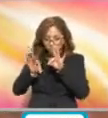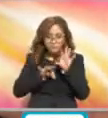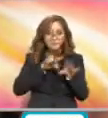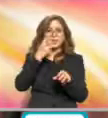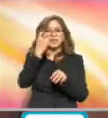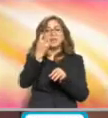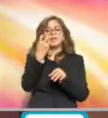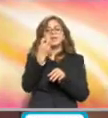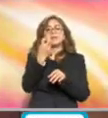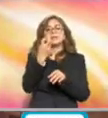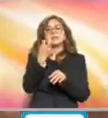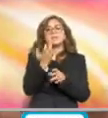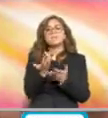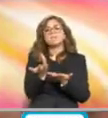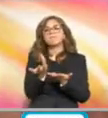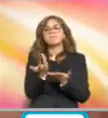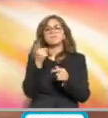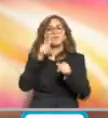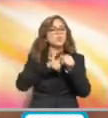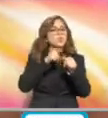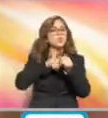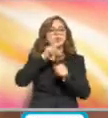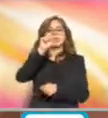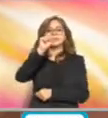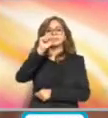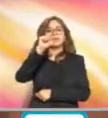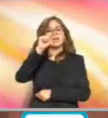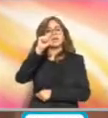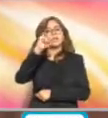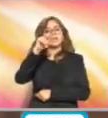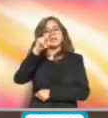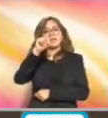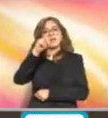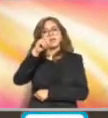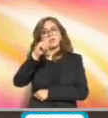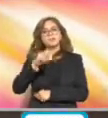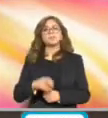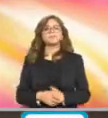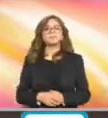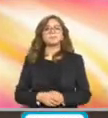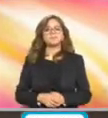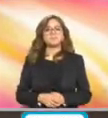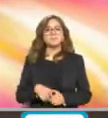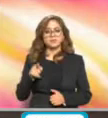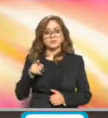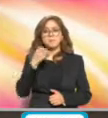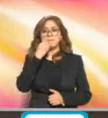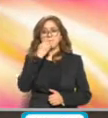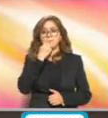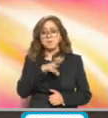con los tonos satinados. Está Que increíble. son estos de Ya abajo, se ve ¿verdad? padre, ¿no?